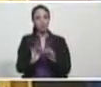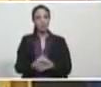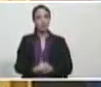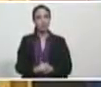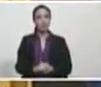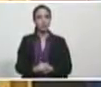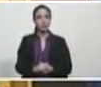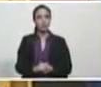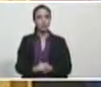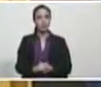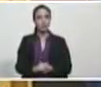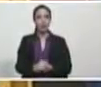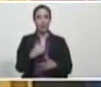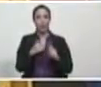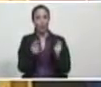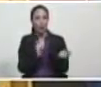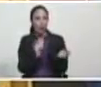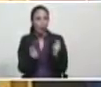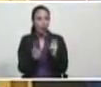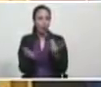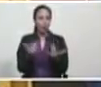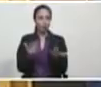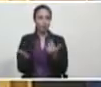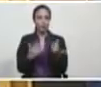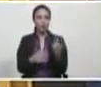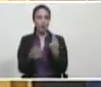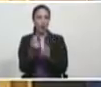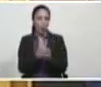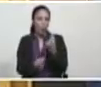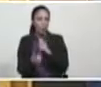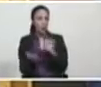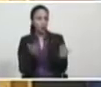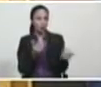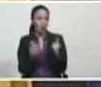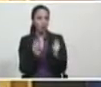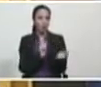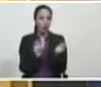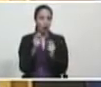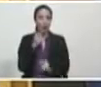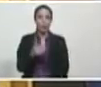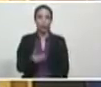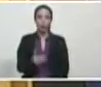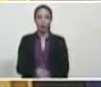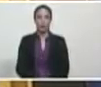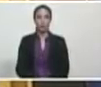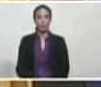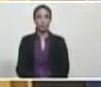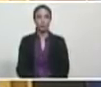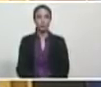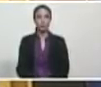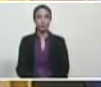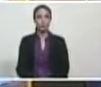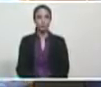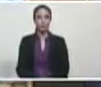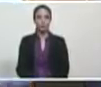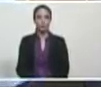con capacidad de diálogo económico, explicarlo y aplicarlo. Un juego